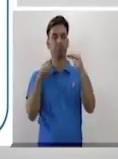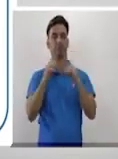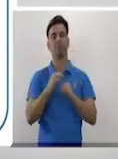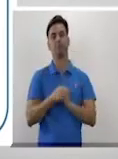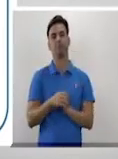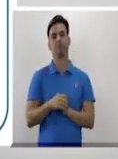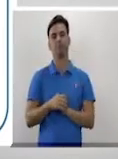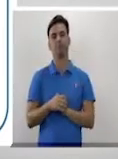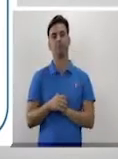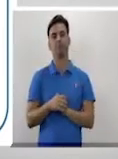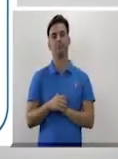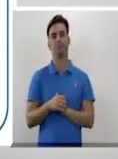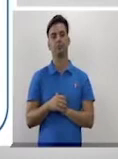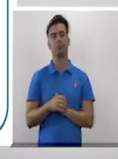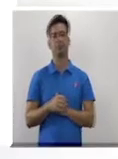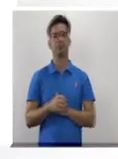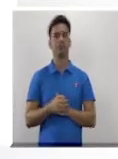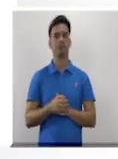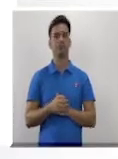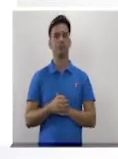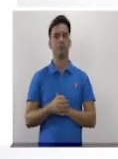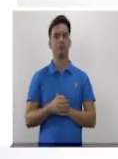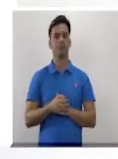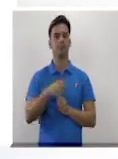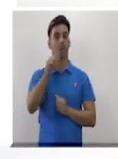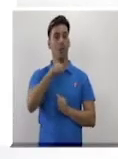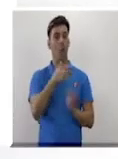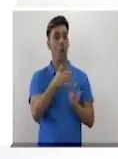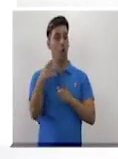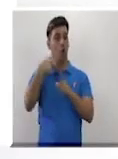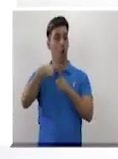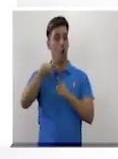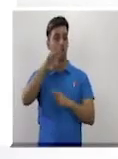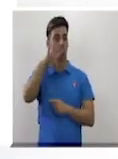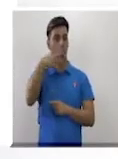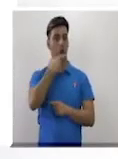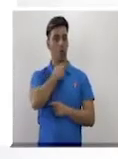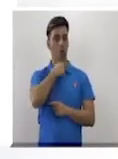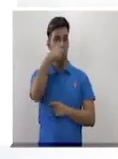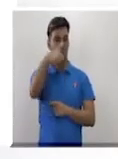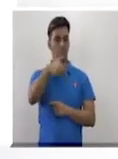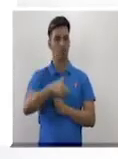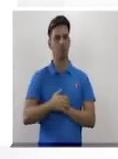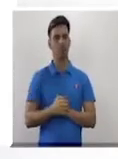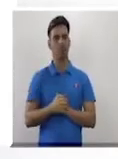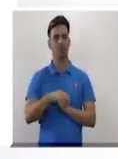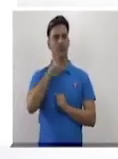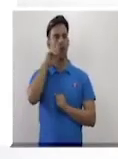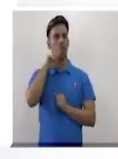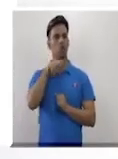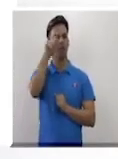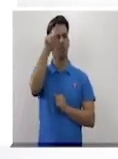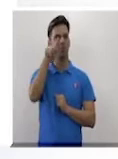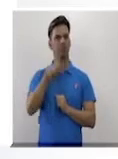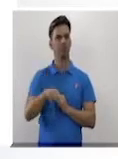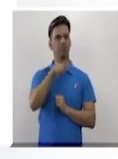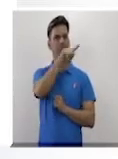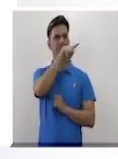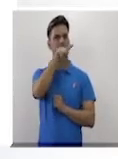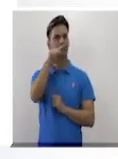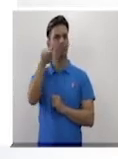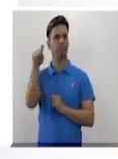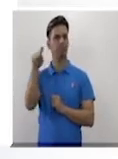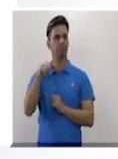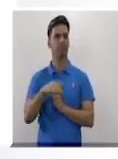la función f en x. Veamos el cuarto caso. Si me queda solo una